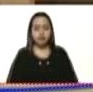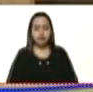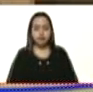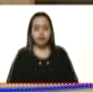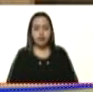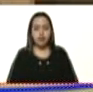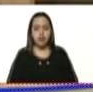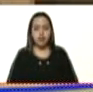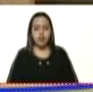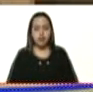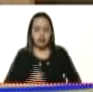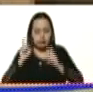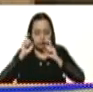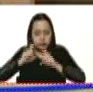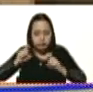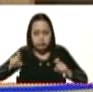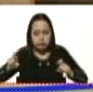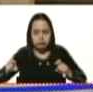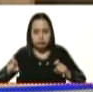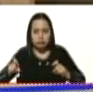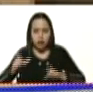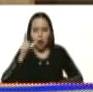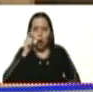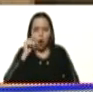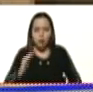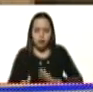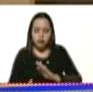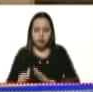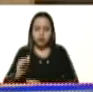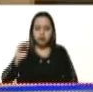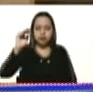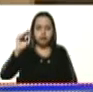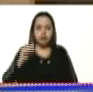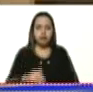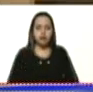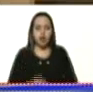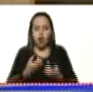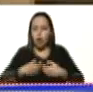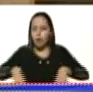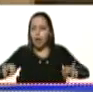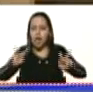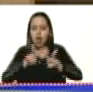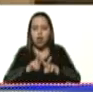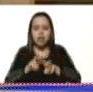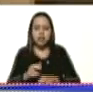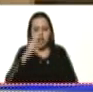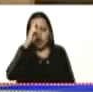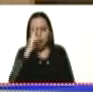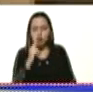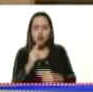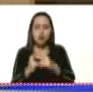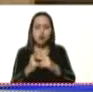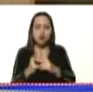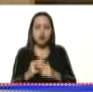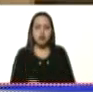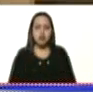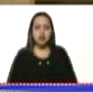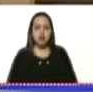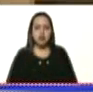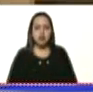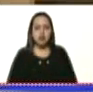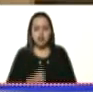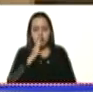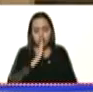criaron a un hombre en los valores de la dignidad, del honor, de la honestidad,